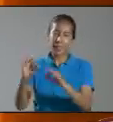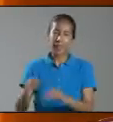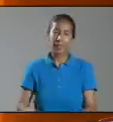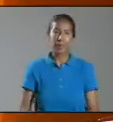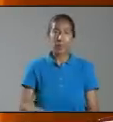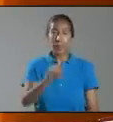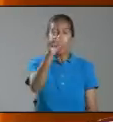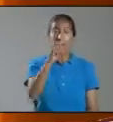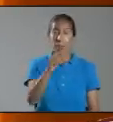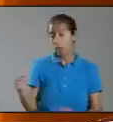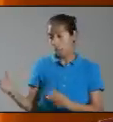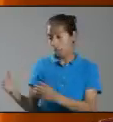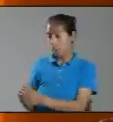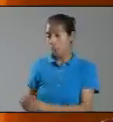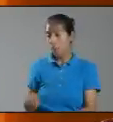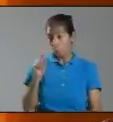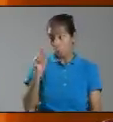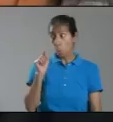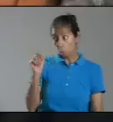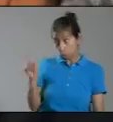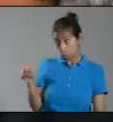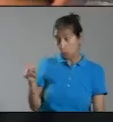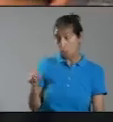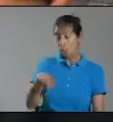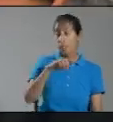Pregúntale al que tiene la par: ¿usted entiende lo que está viendo?